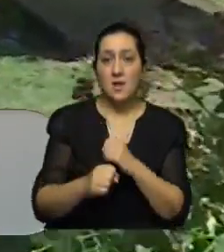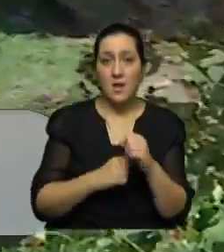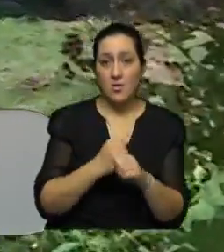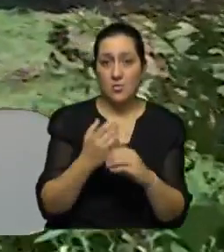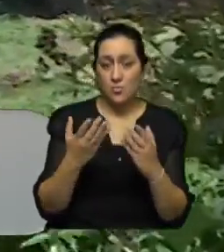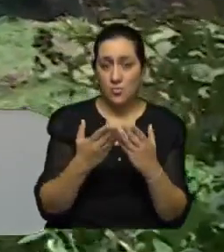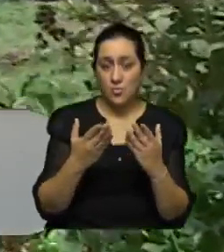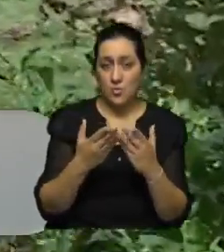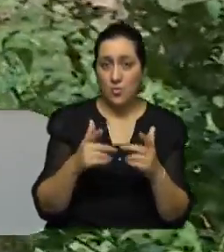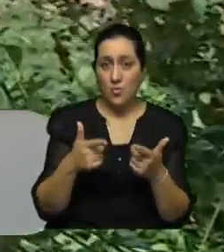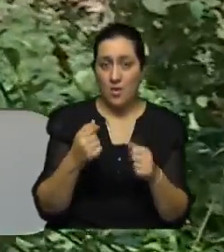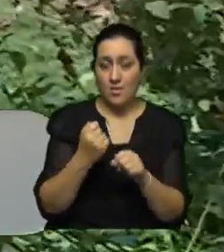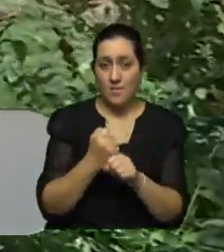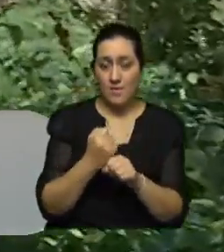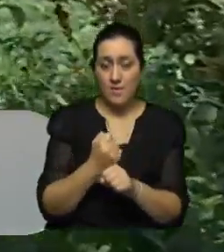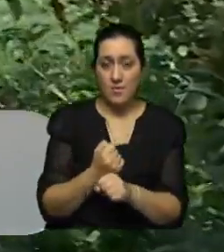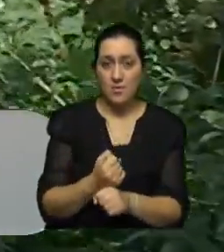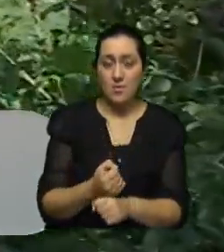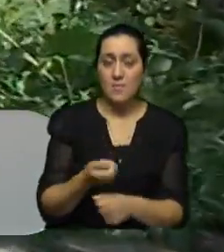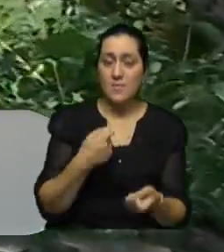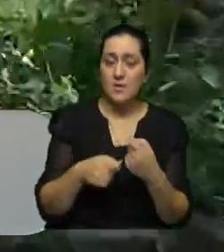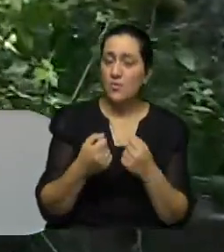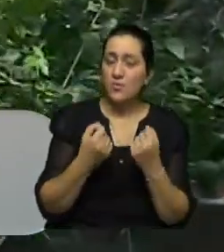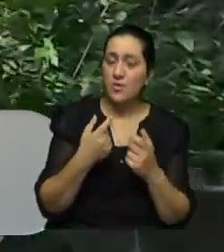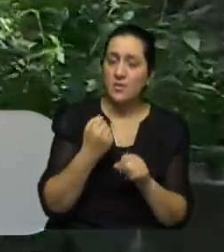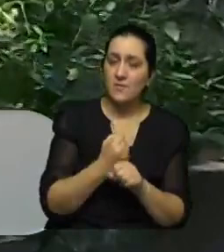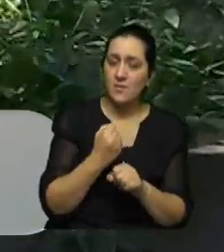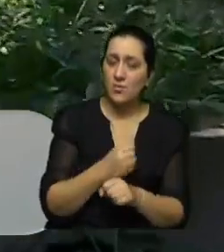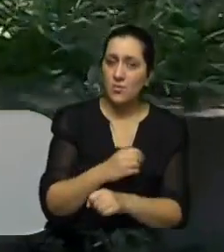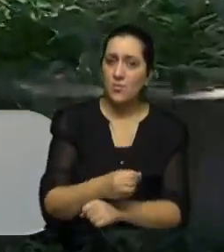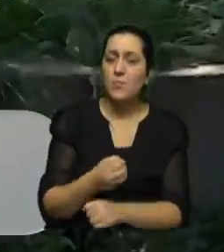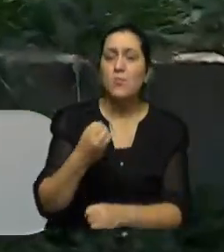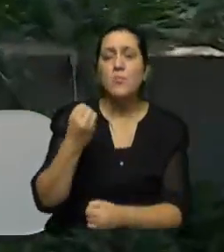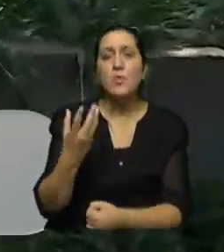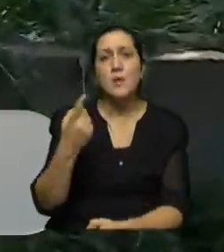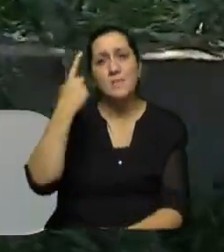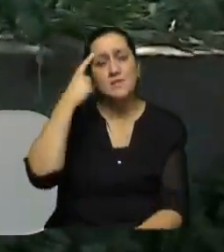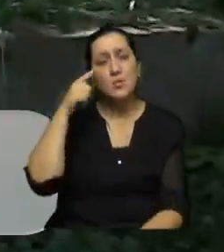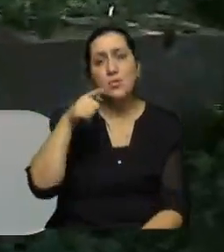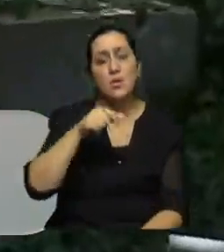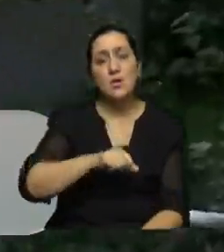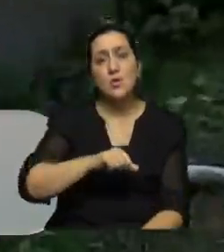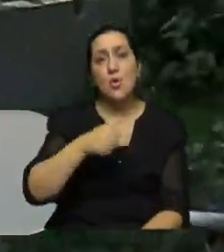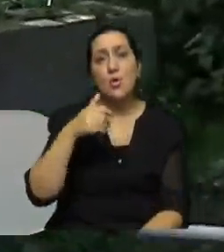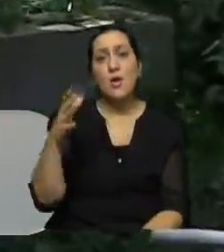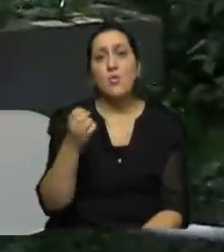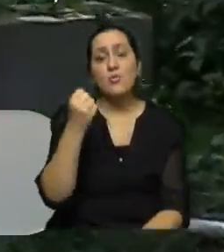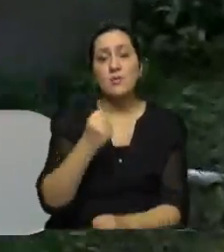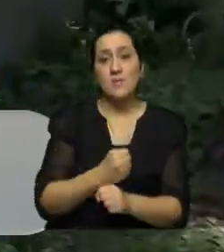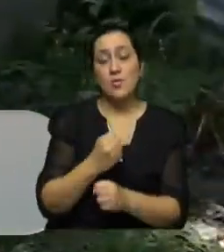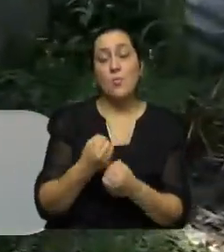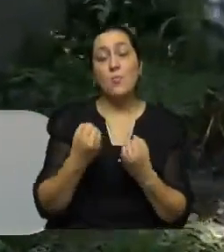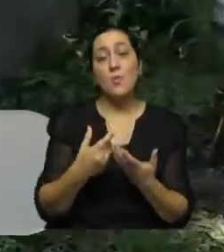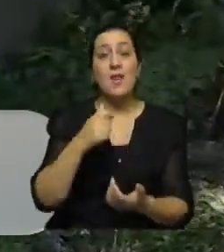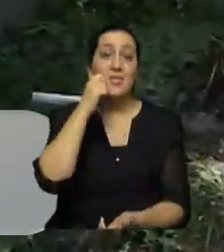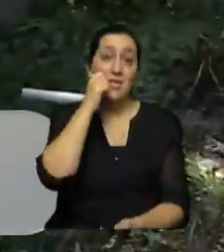acá? ¿Porque el mercado no les brinda oportunidades? ¿Cuál cree usted que es la causal de por cual usted no puede conseguir trabajo? Es por la edad,